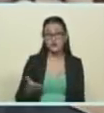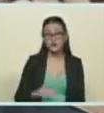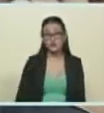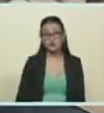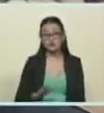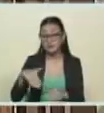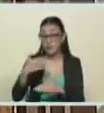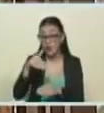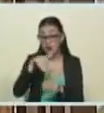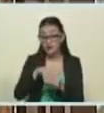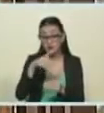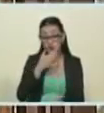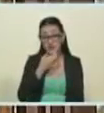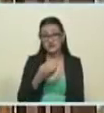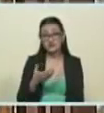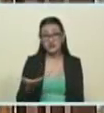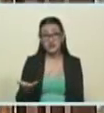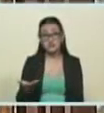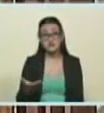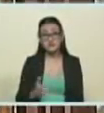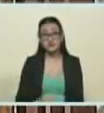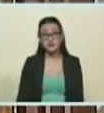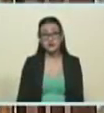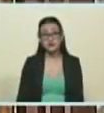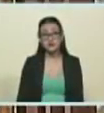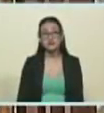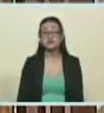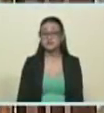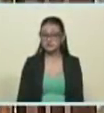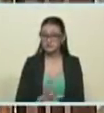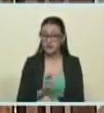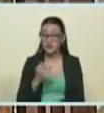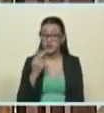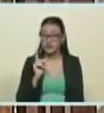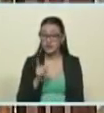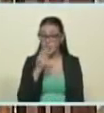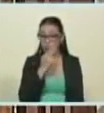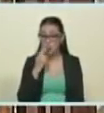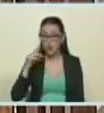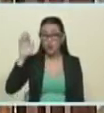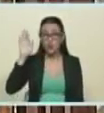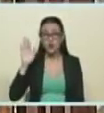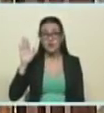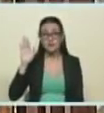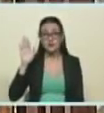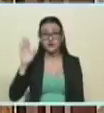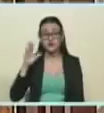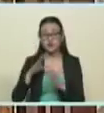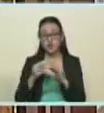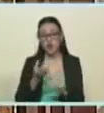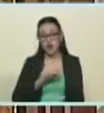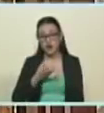de las elecciones de diciembre, inmediatamente se juramenten todos los alcaldes y alcaldesas